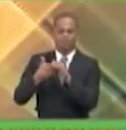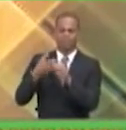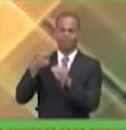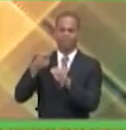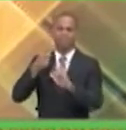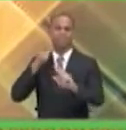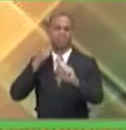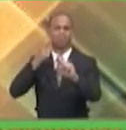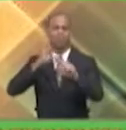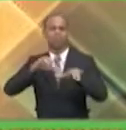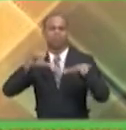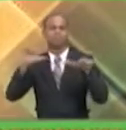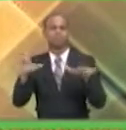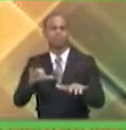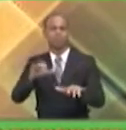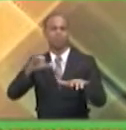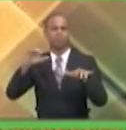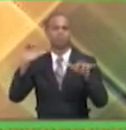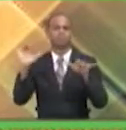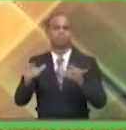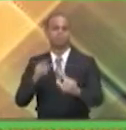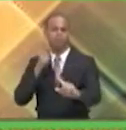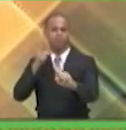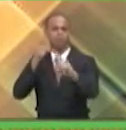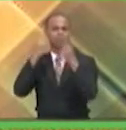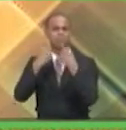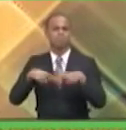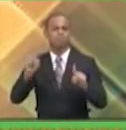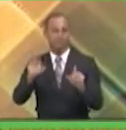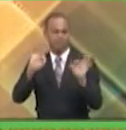todo obra para bien,